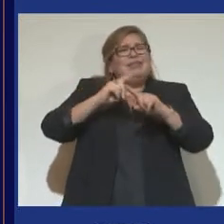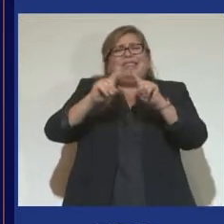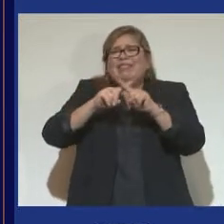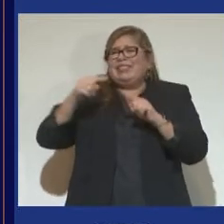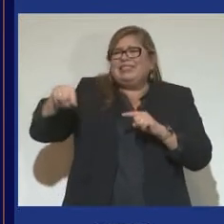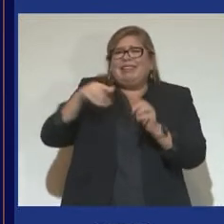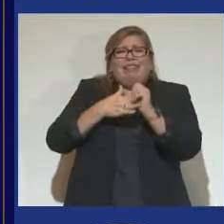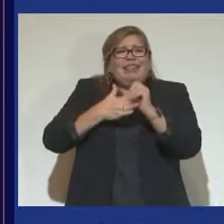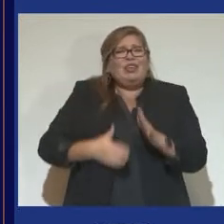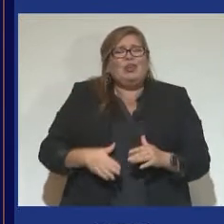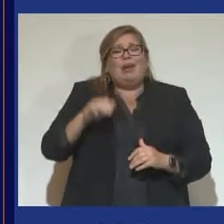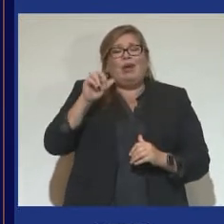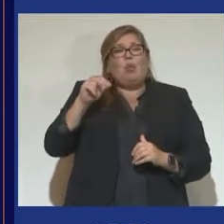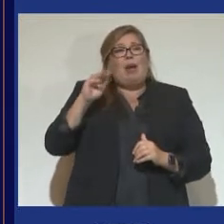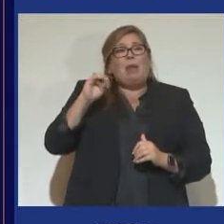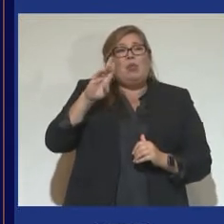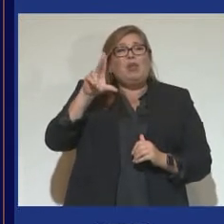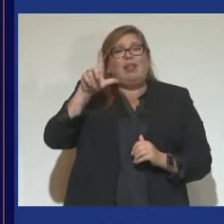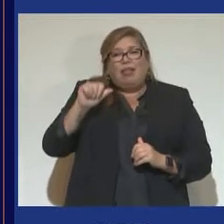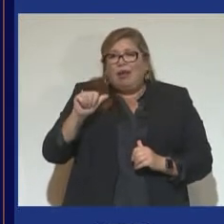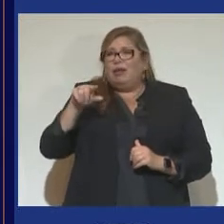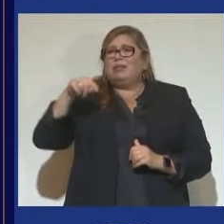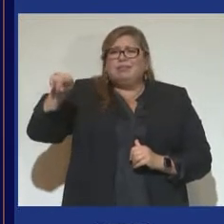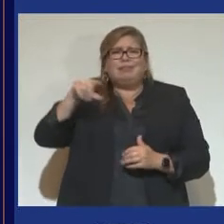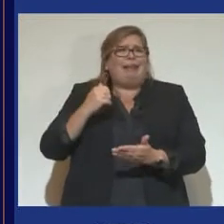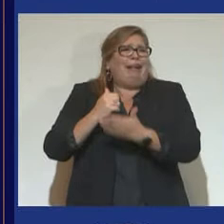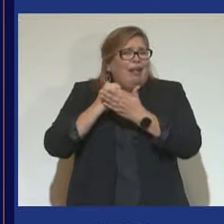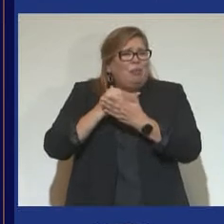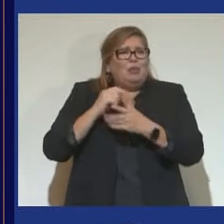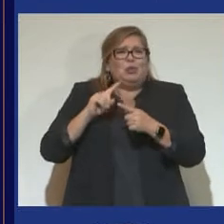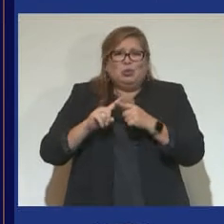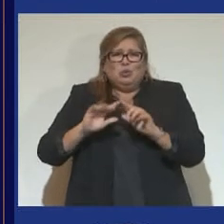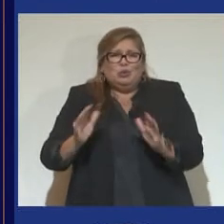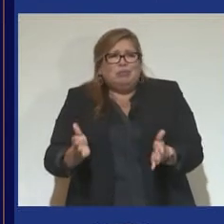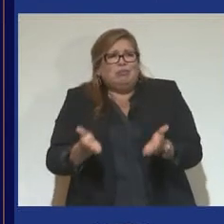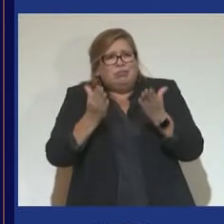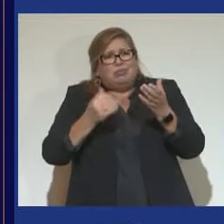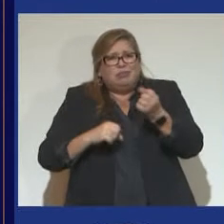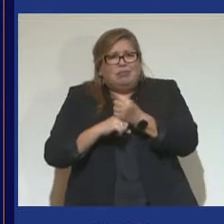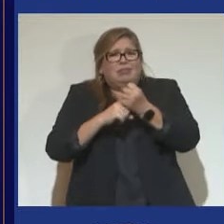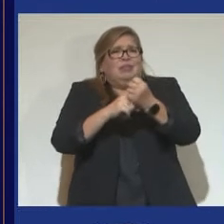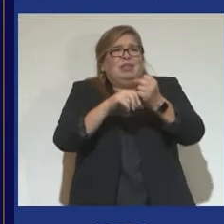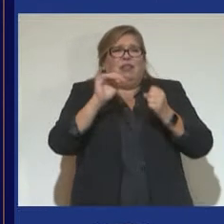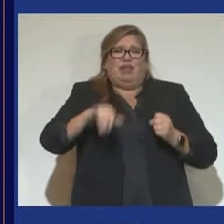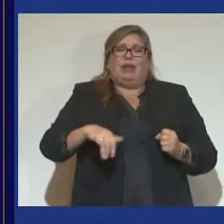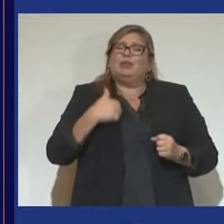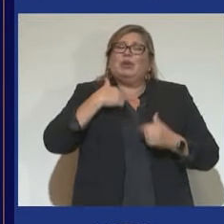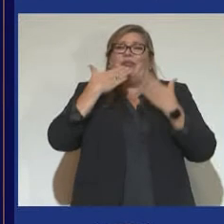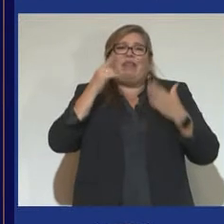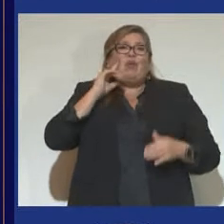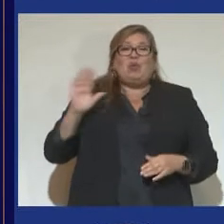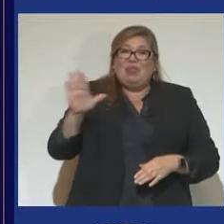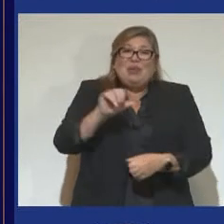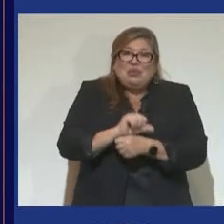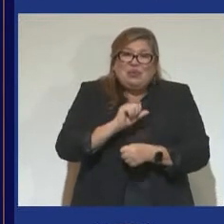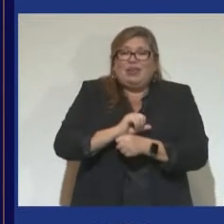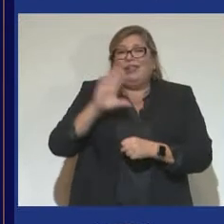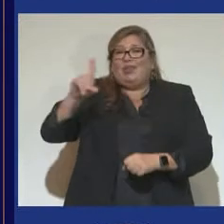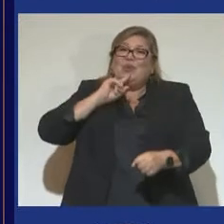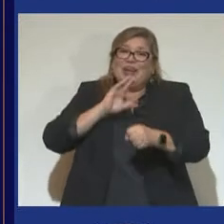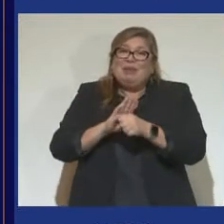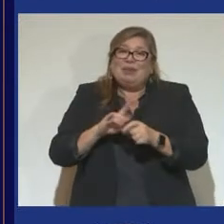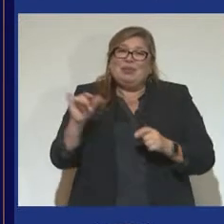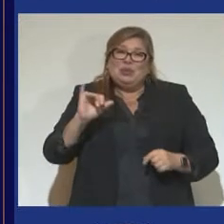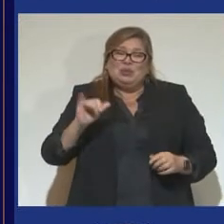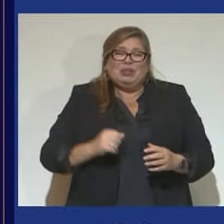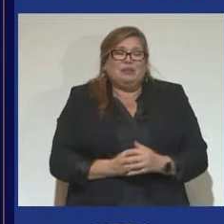que que han ayudado a amplificar estos esfuerzos y por eso quiero agradecerles por su trabajo en esto y por su